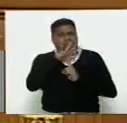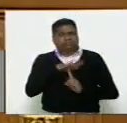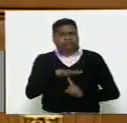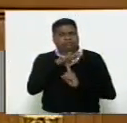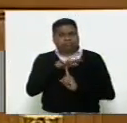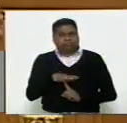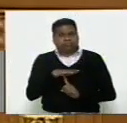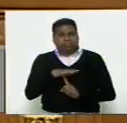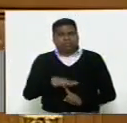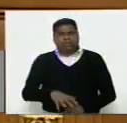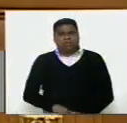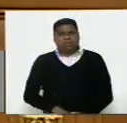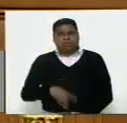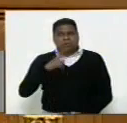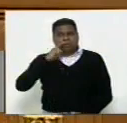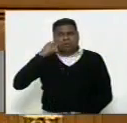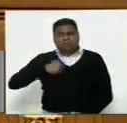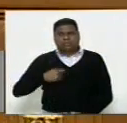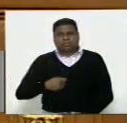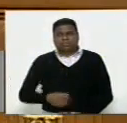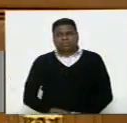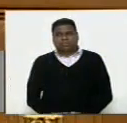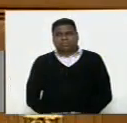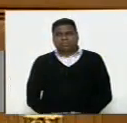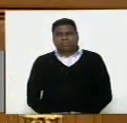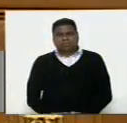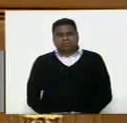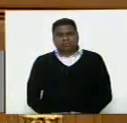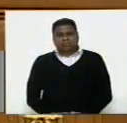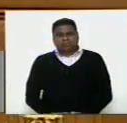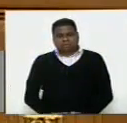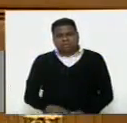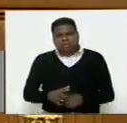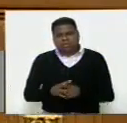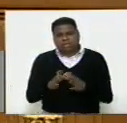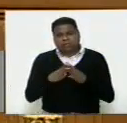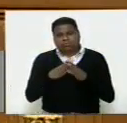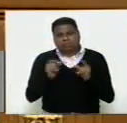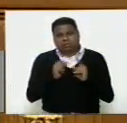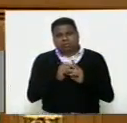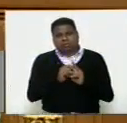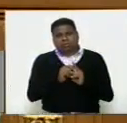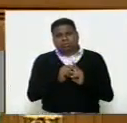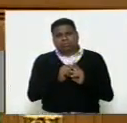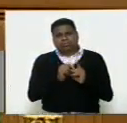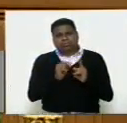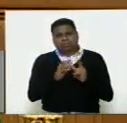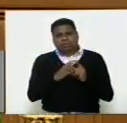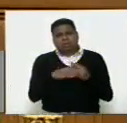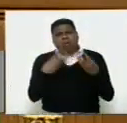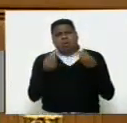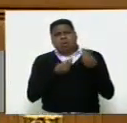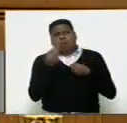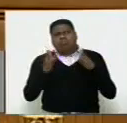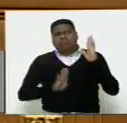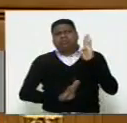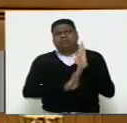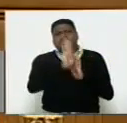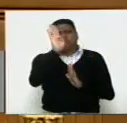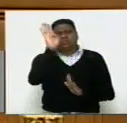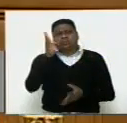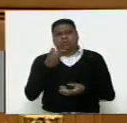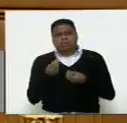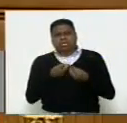la discriminación del hombre y la mujer. ¿Cómo se desarrolló